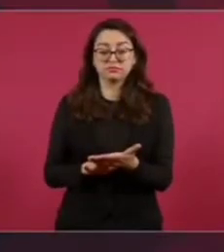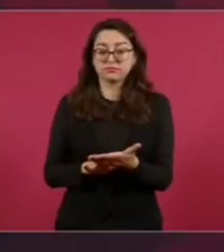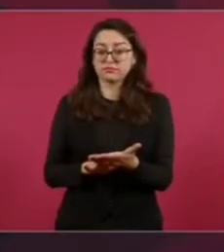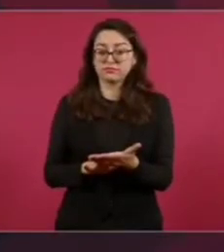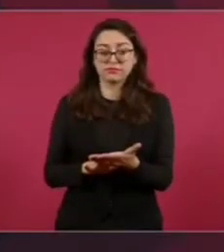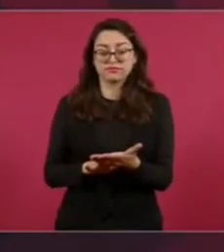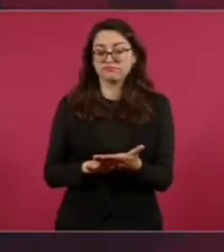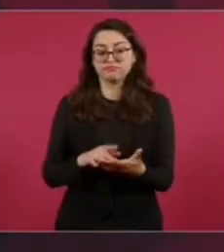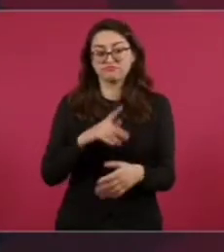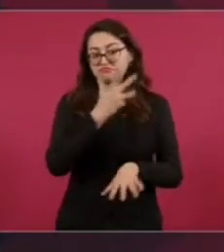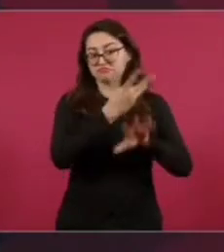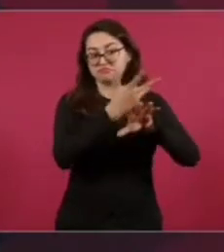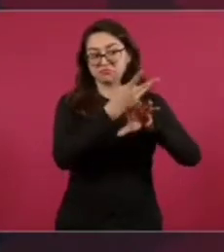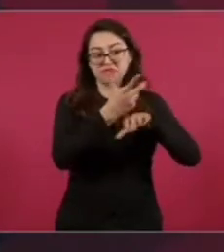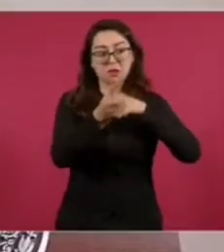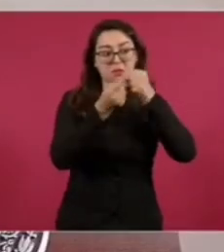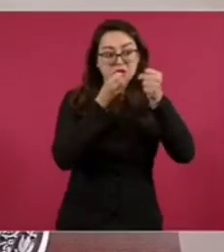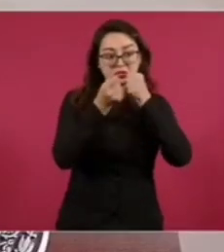Ustedes son muy prepotentes.